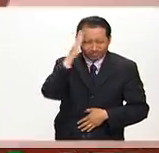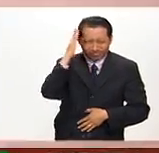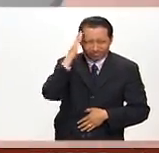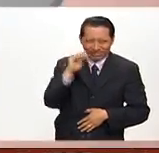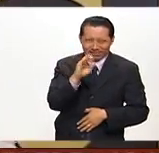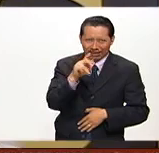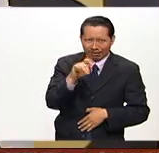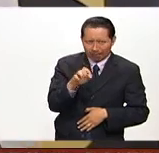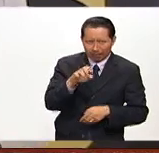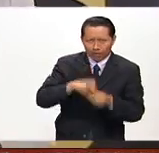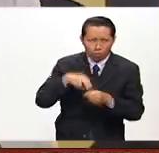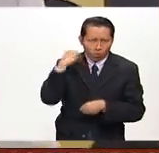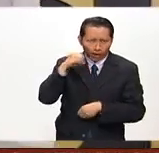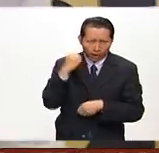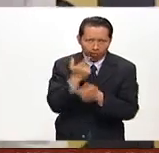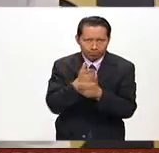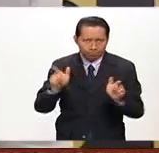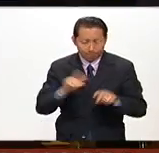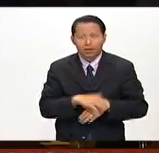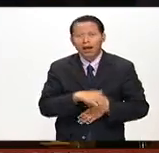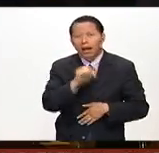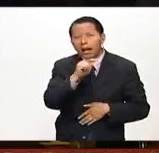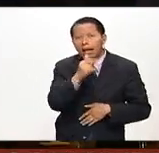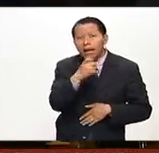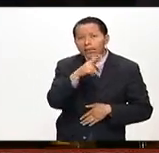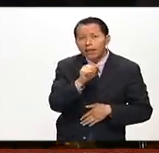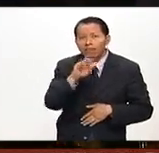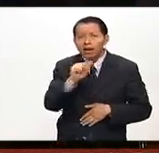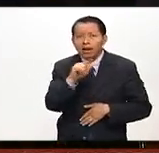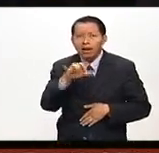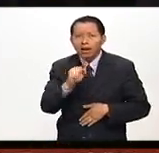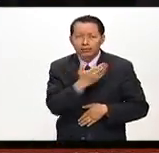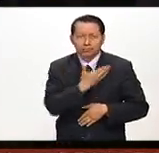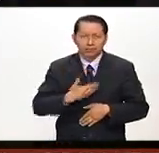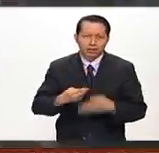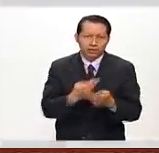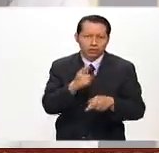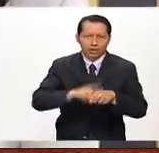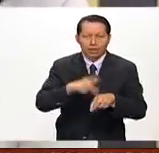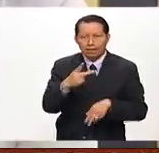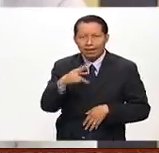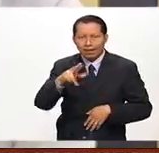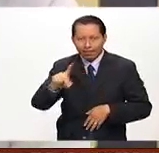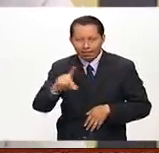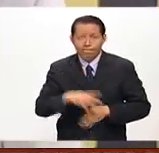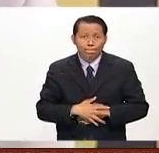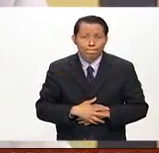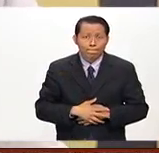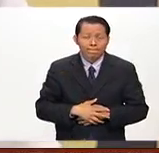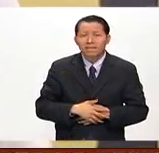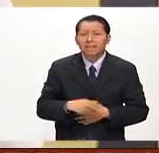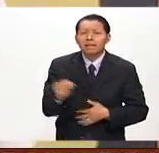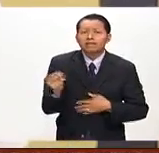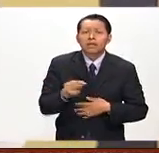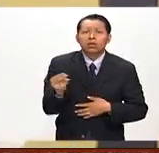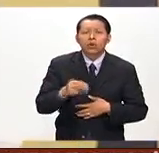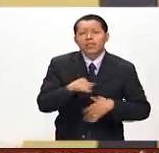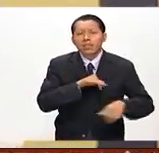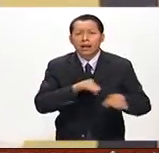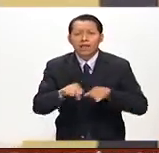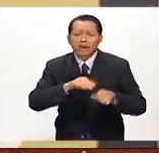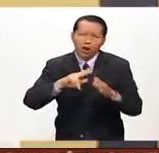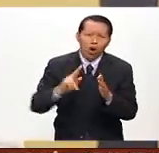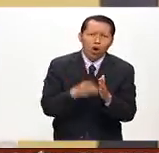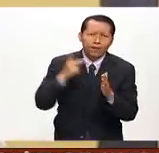Oaxaca. Eligen a Alejandra Barrales como presidenta nacional del PRD. Tenemos que trabajar de nueva